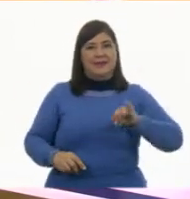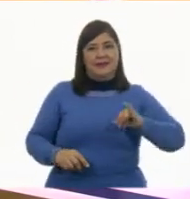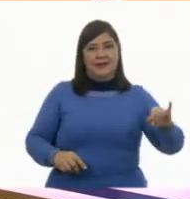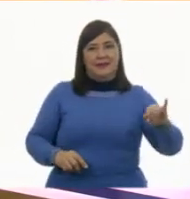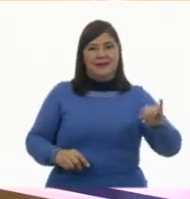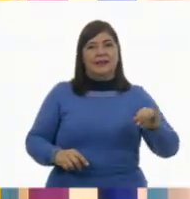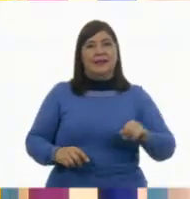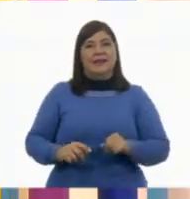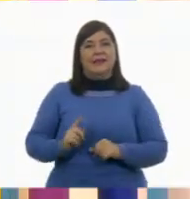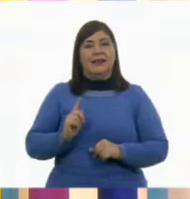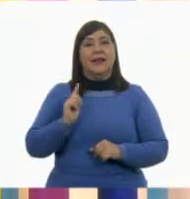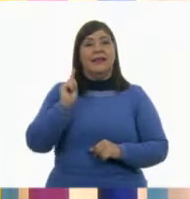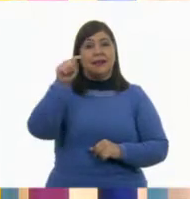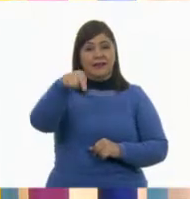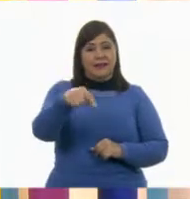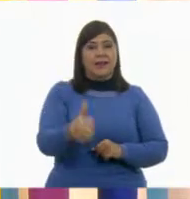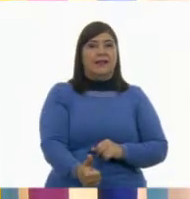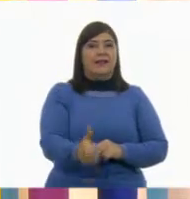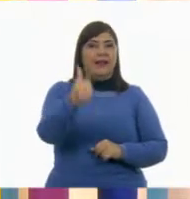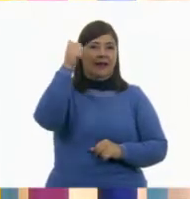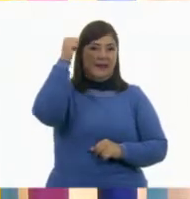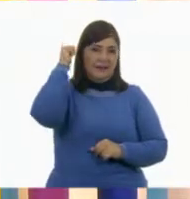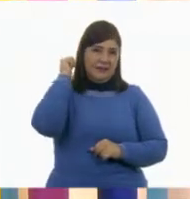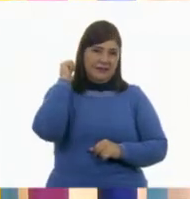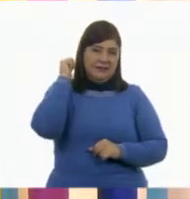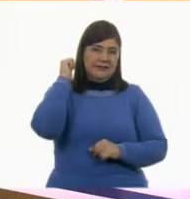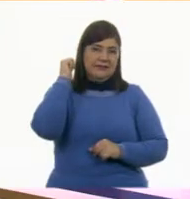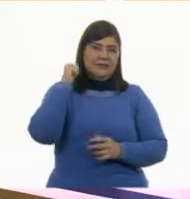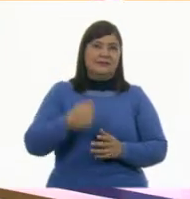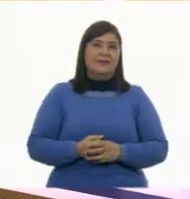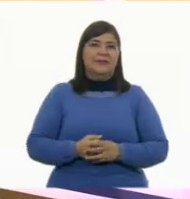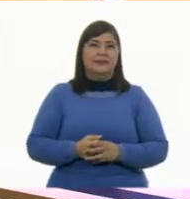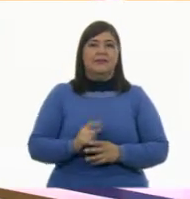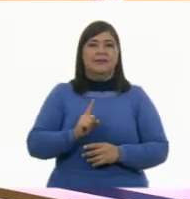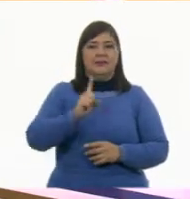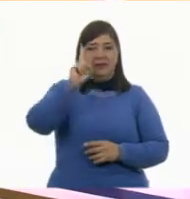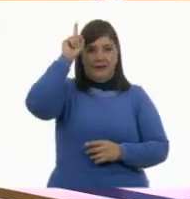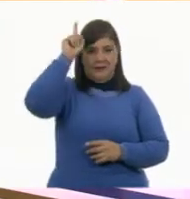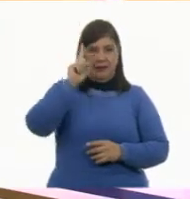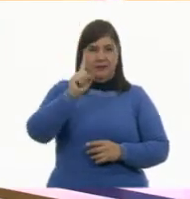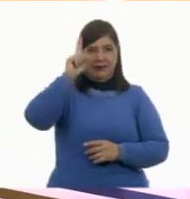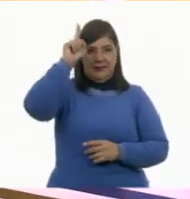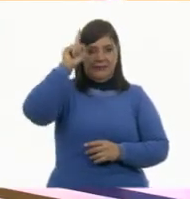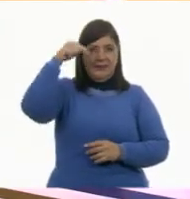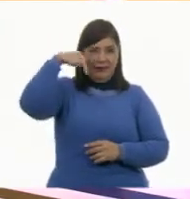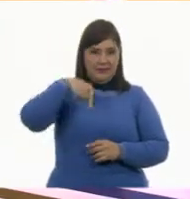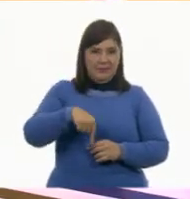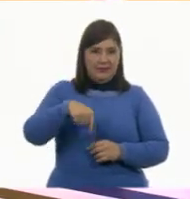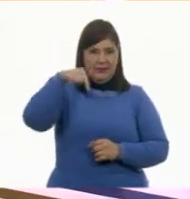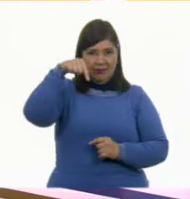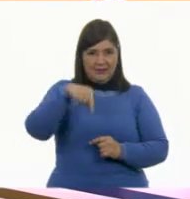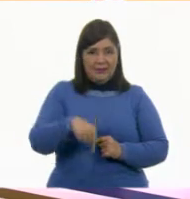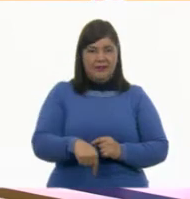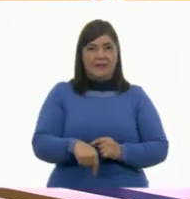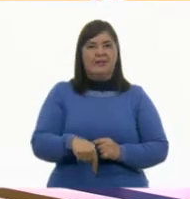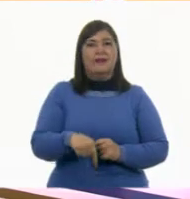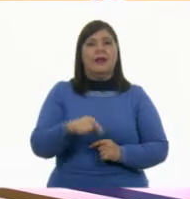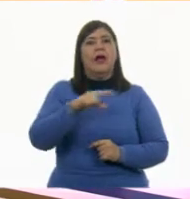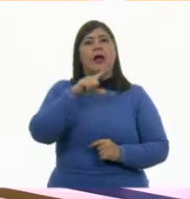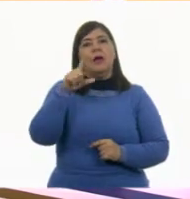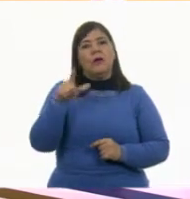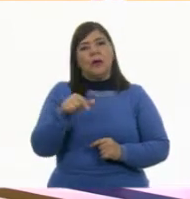izquierda, izquierda. Adelante y luego para atrás. Arriba, arriba, abajo, abajo.